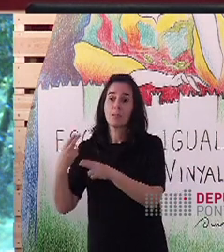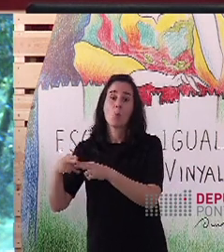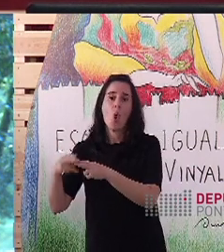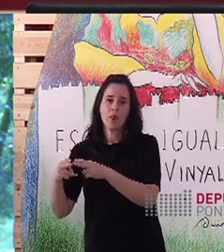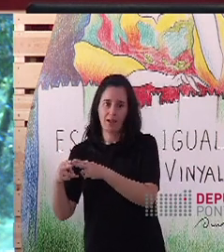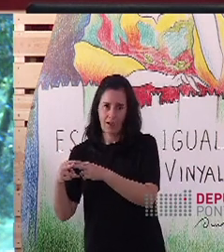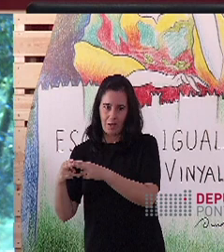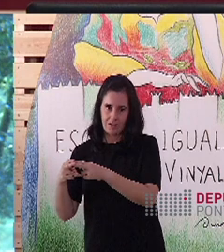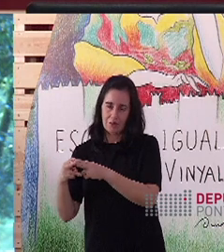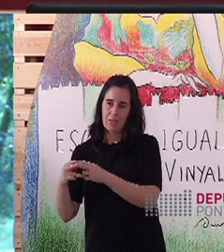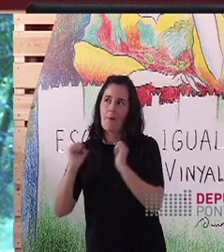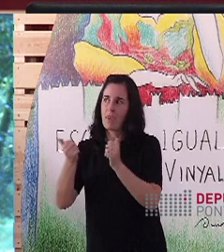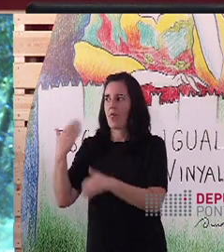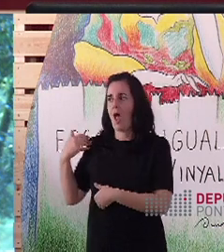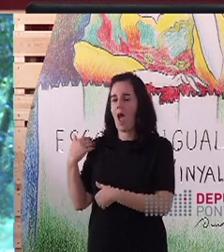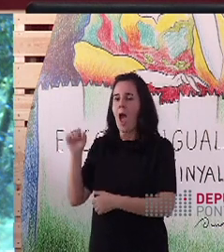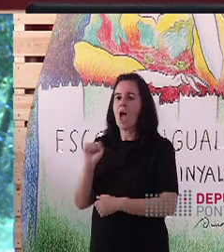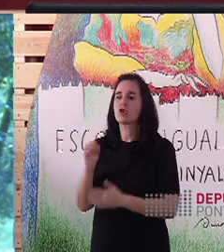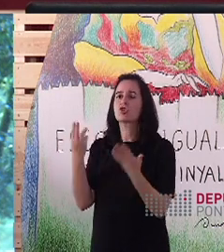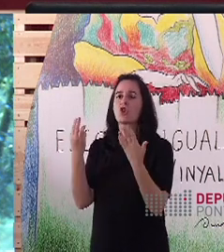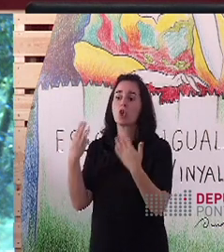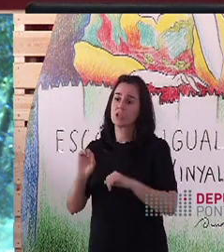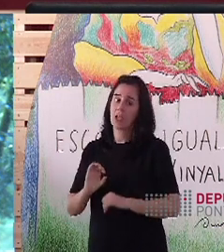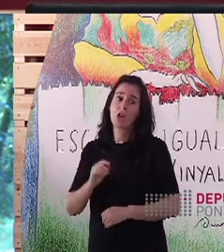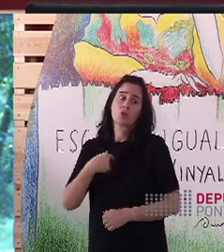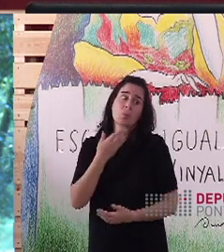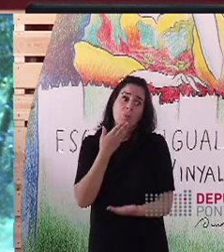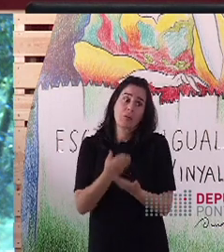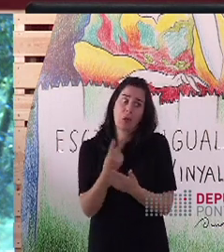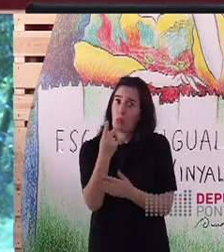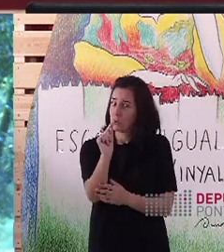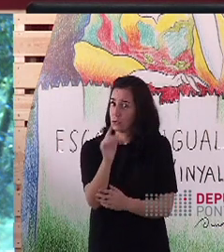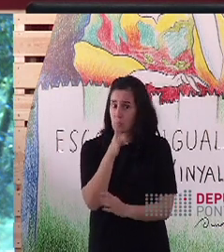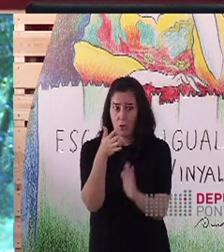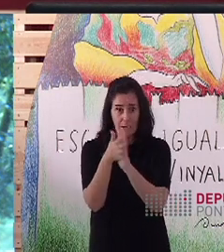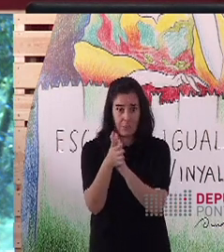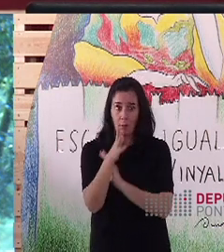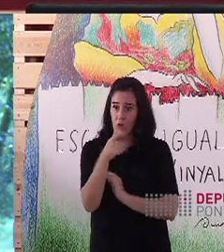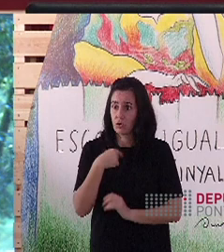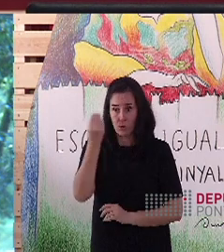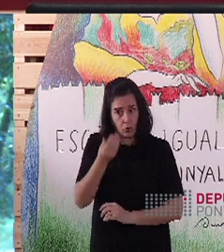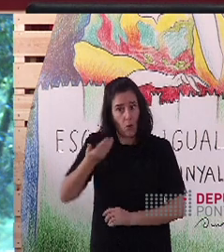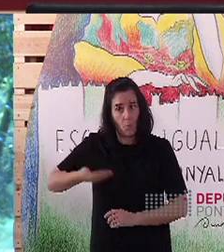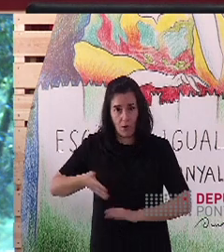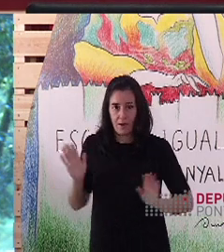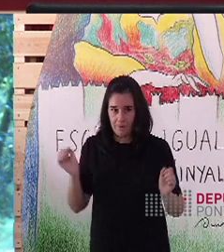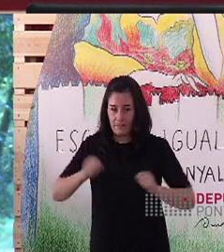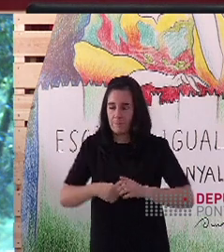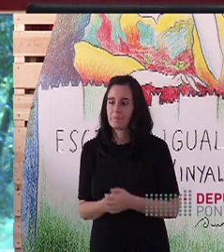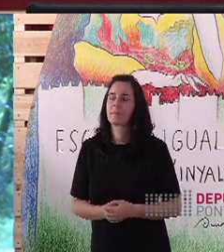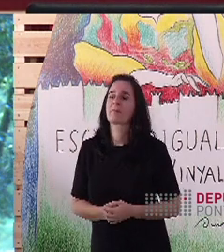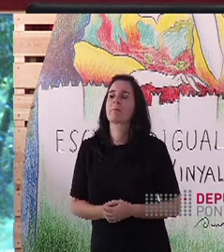década de los años 80. Os pido solamente dos minutos para explicar esto, porque a mí me parece que esto es muy importante. Mirad,